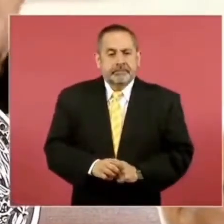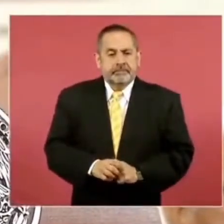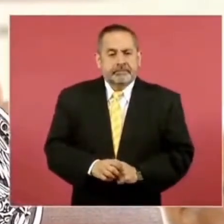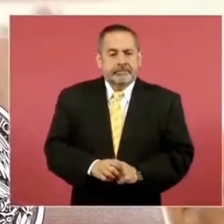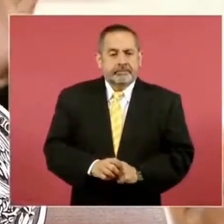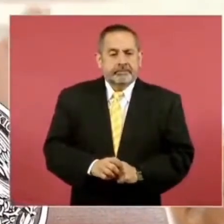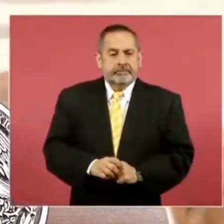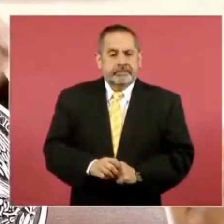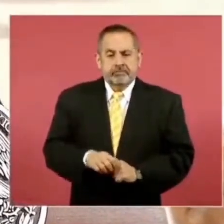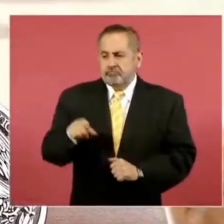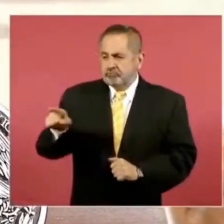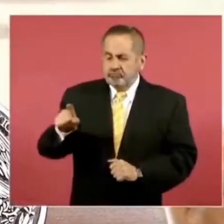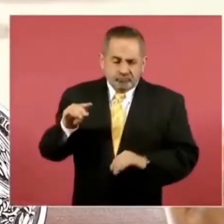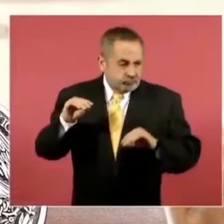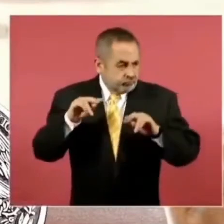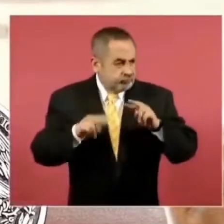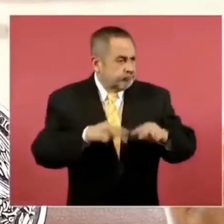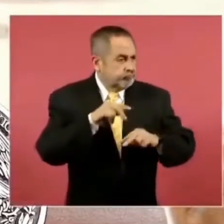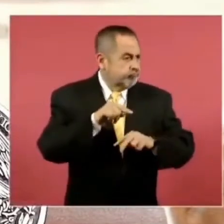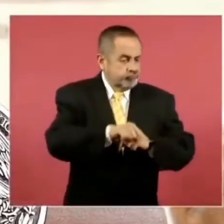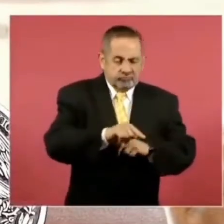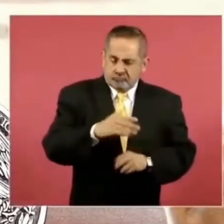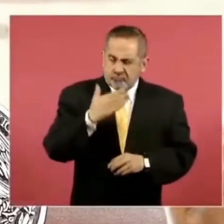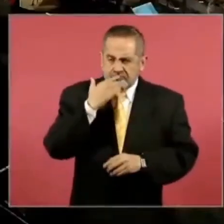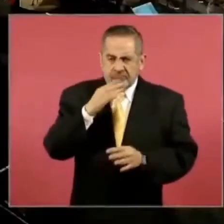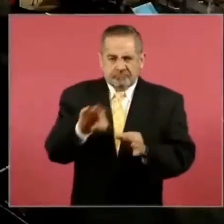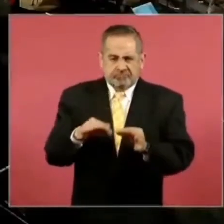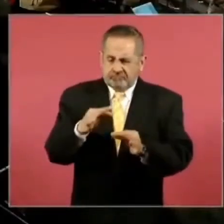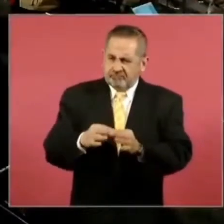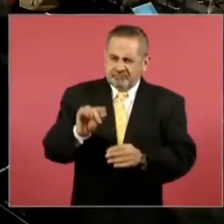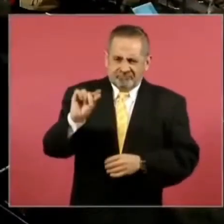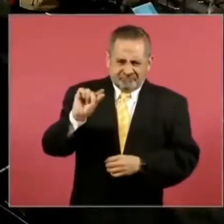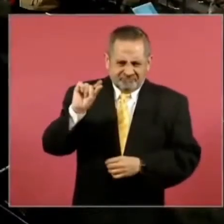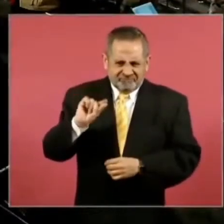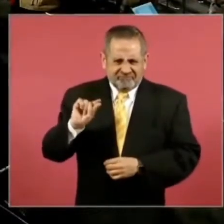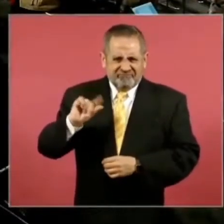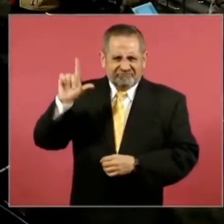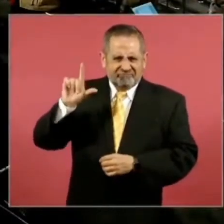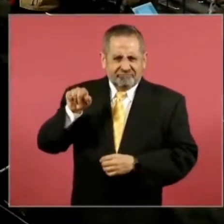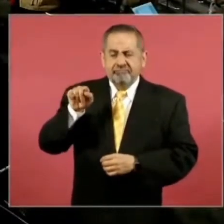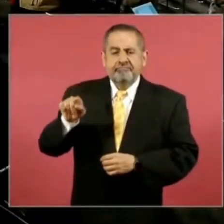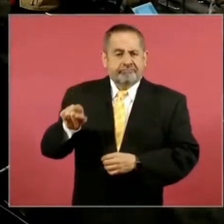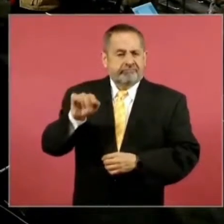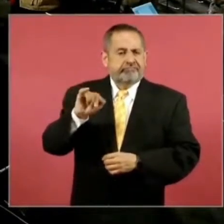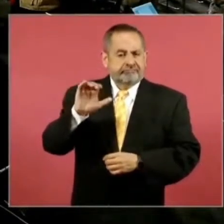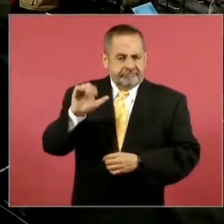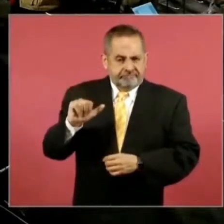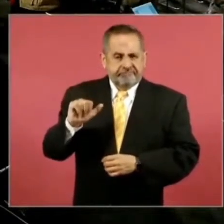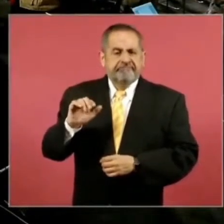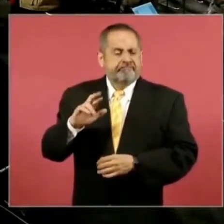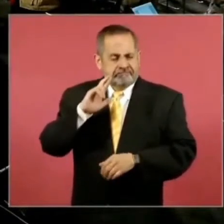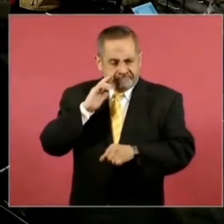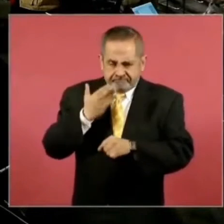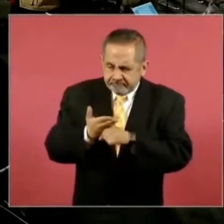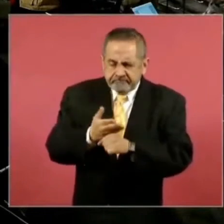porque están actuando de manera profesional, en forma responsable.